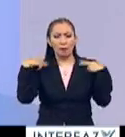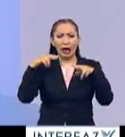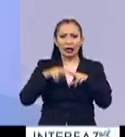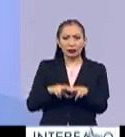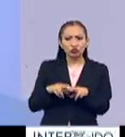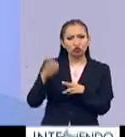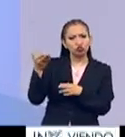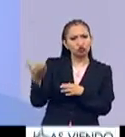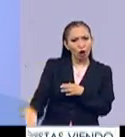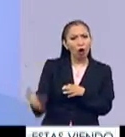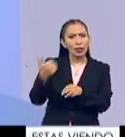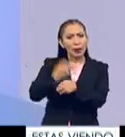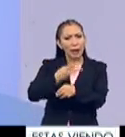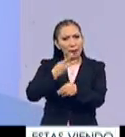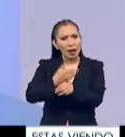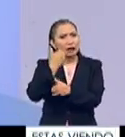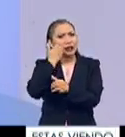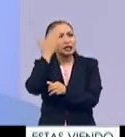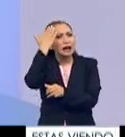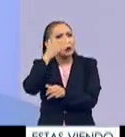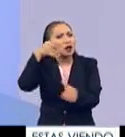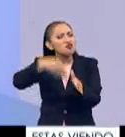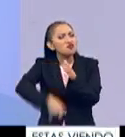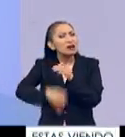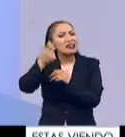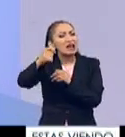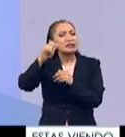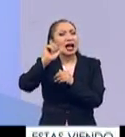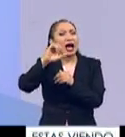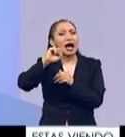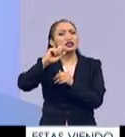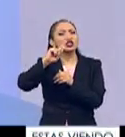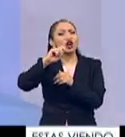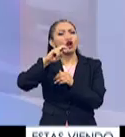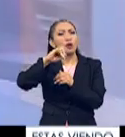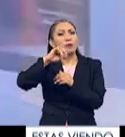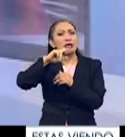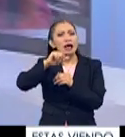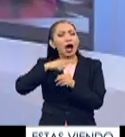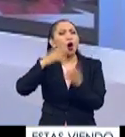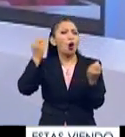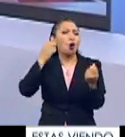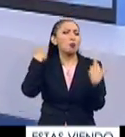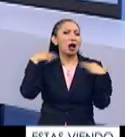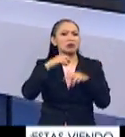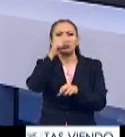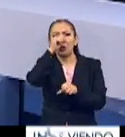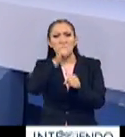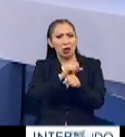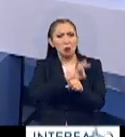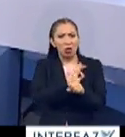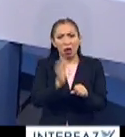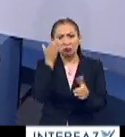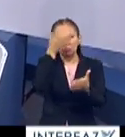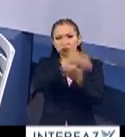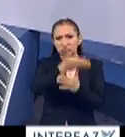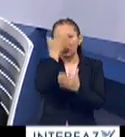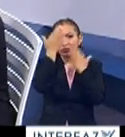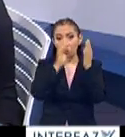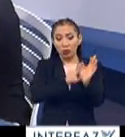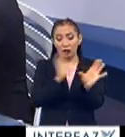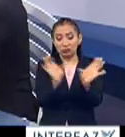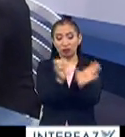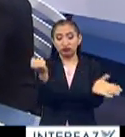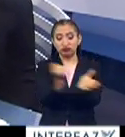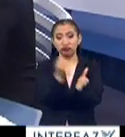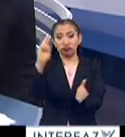maestro de prepa que quiere saber más de astronomía, un profesor de secundaria, y puede tener un certificado